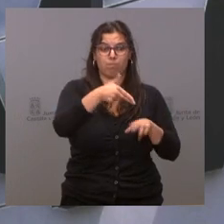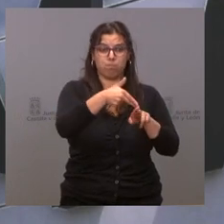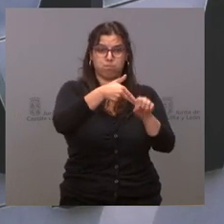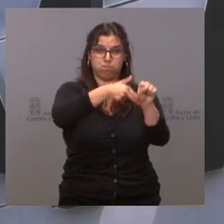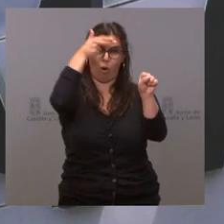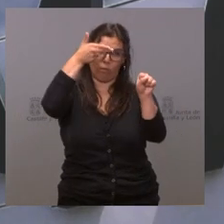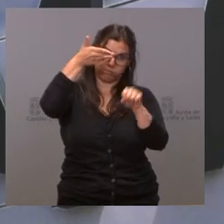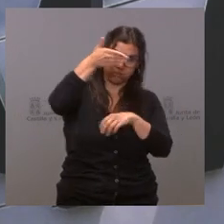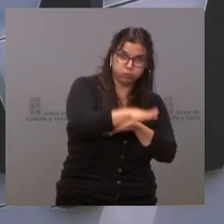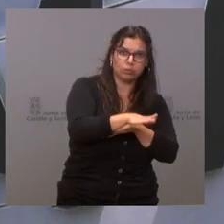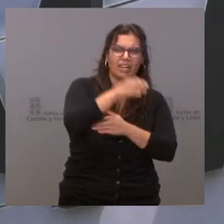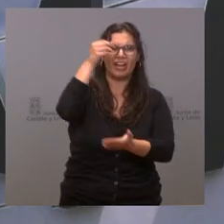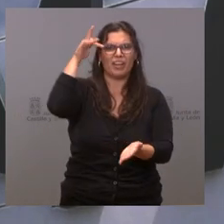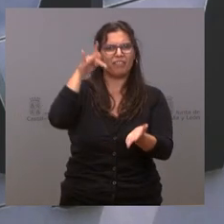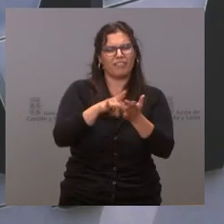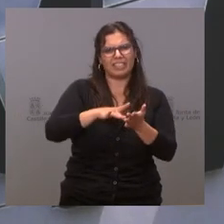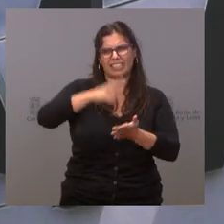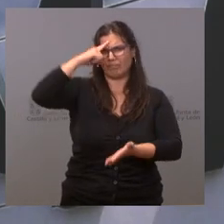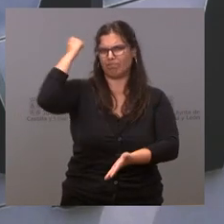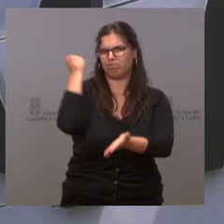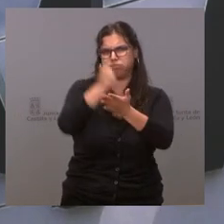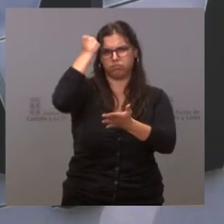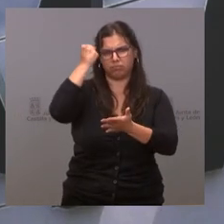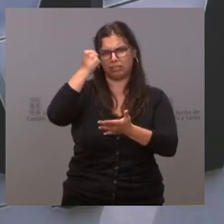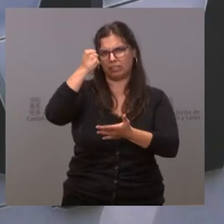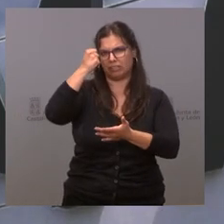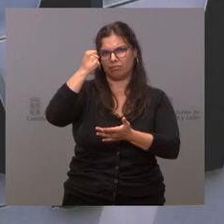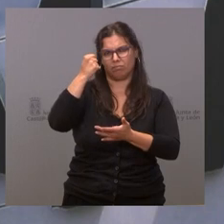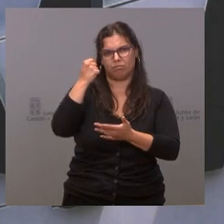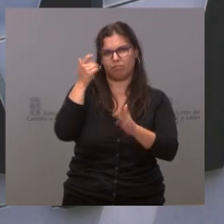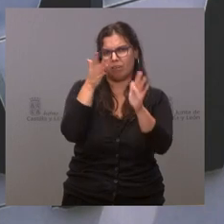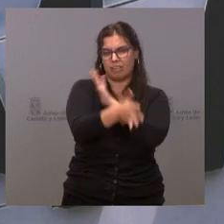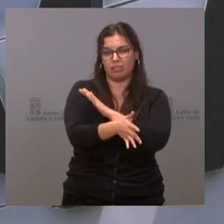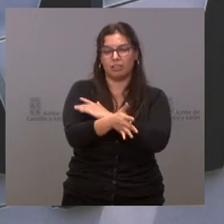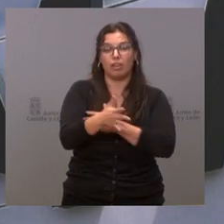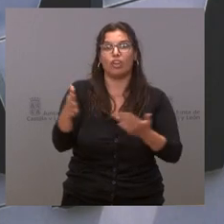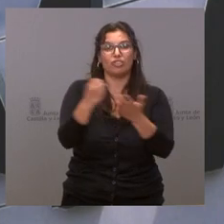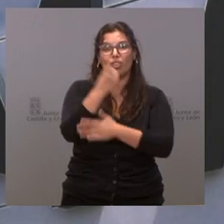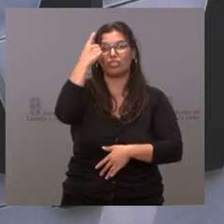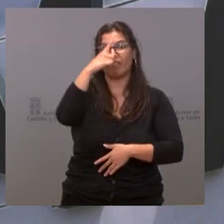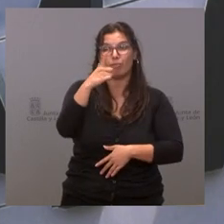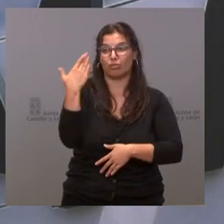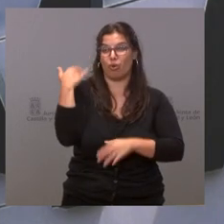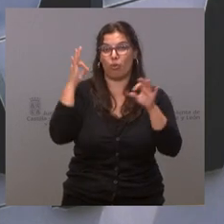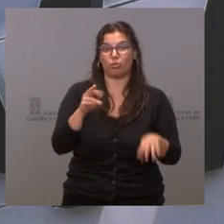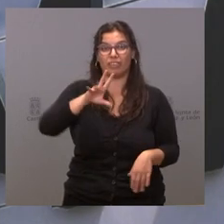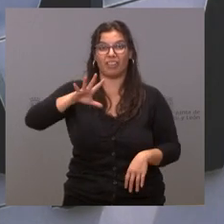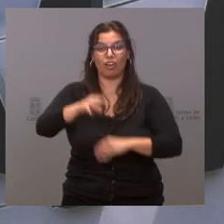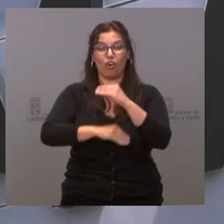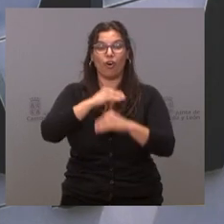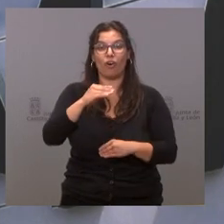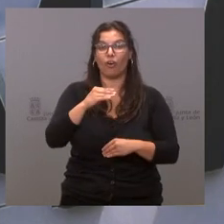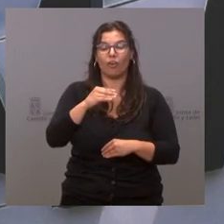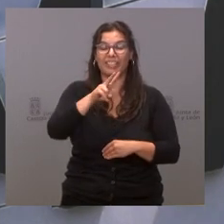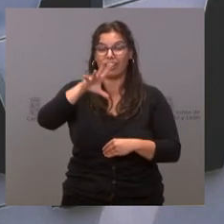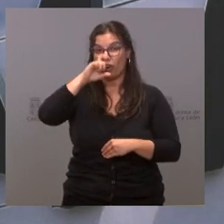fechas grabadas a fuego en la historia y que no la olvidaremos nunca todos sabemos que hacíamos hace 25 años